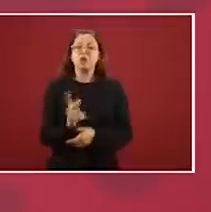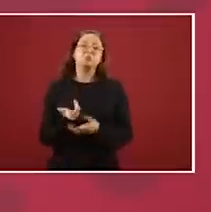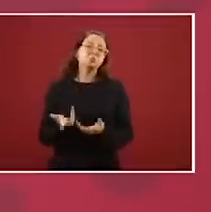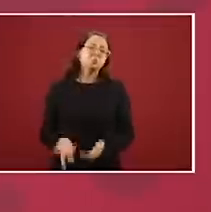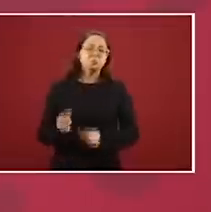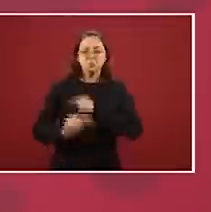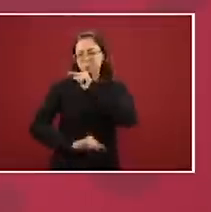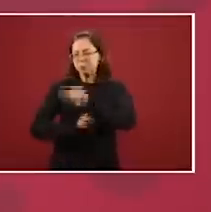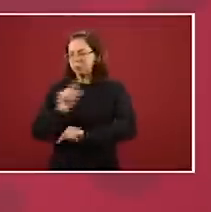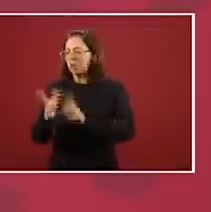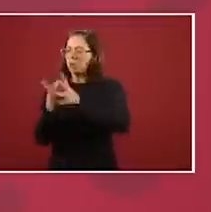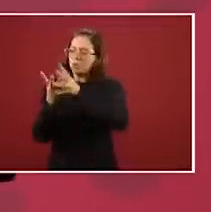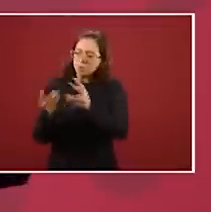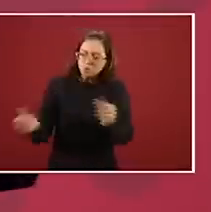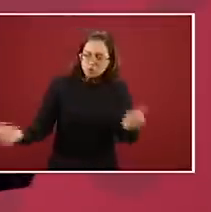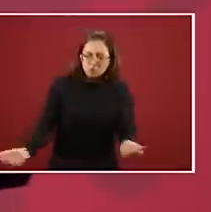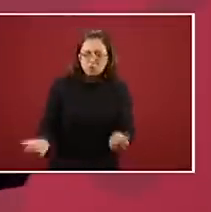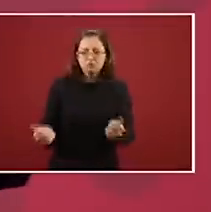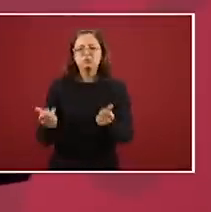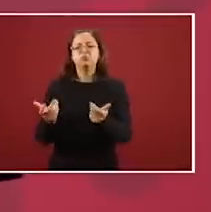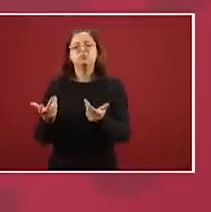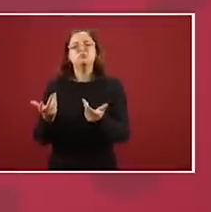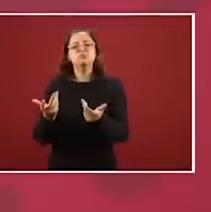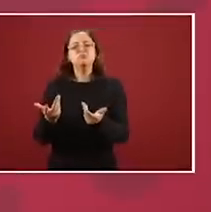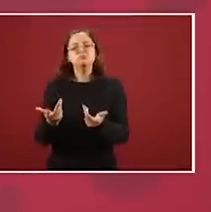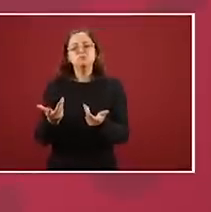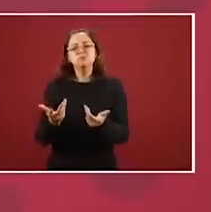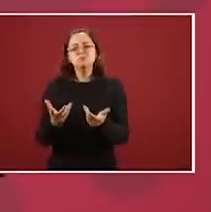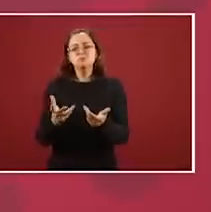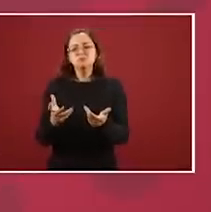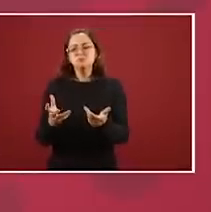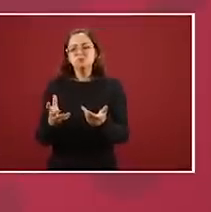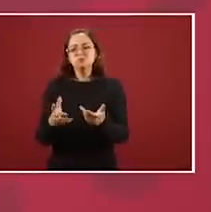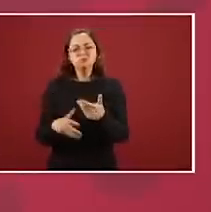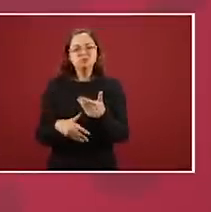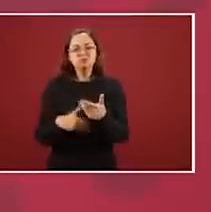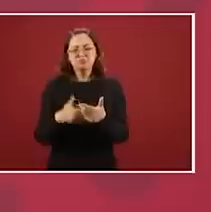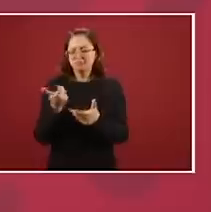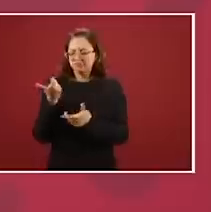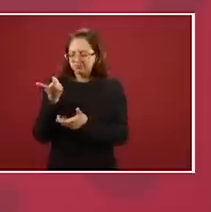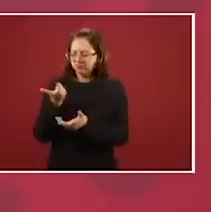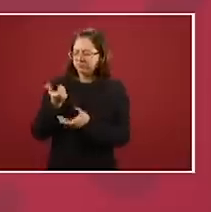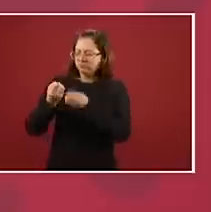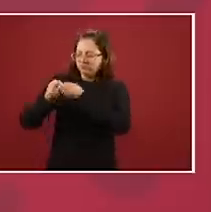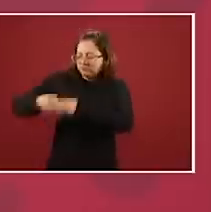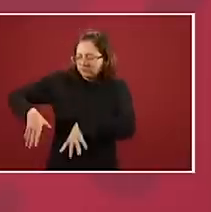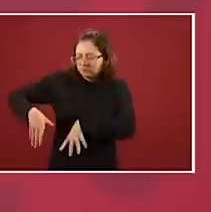dispersan estas acciones, se pulverizan los recursos,